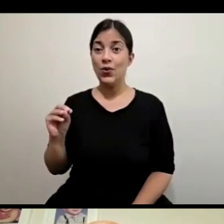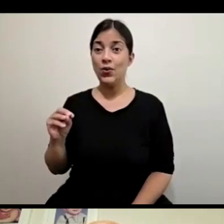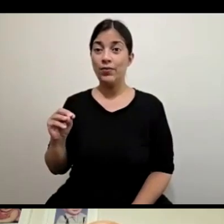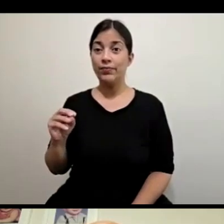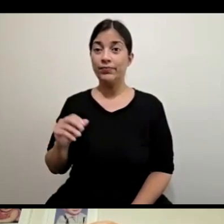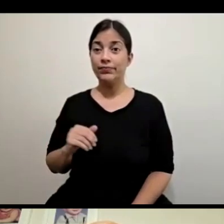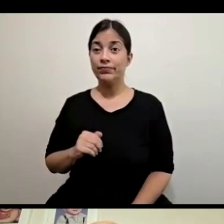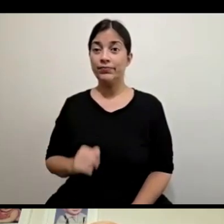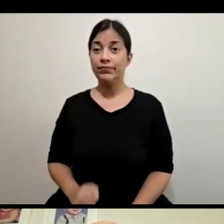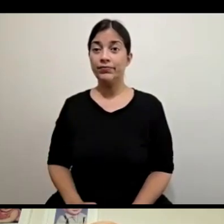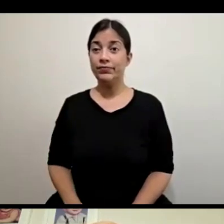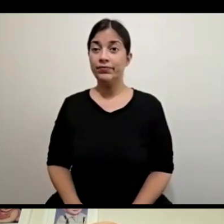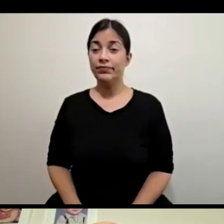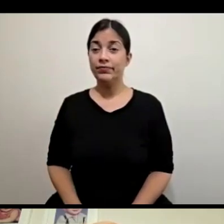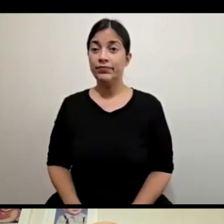me puso